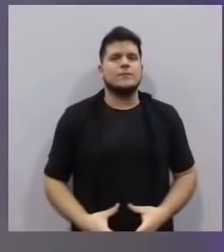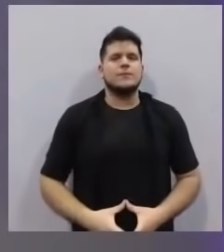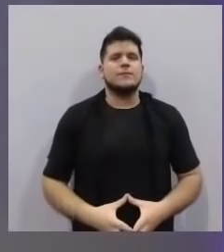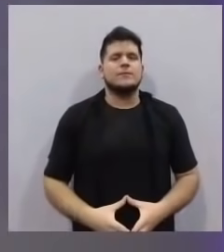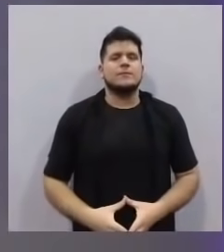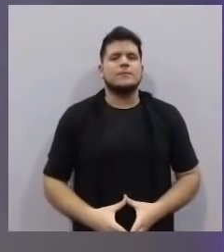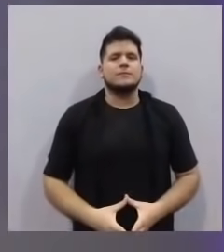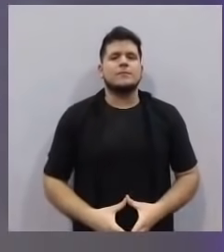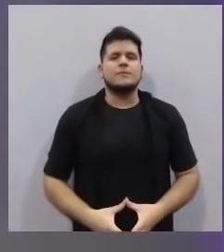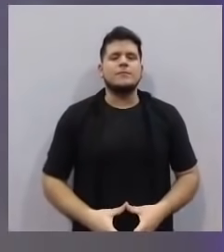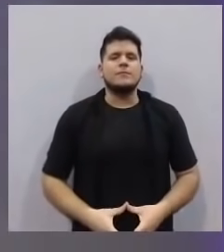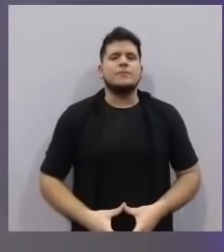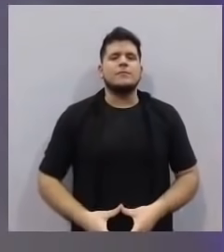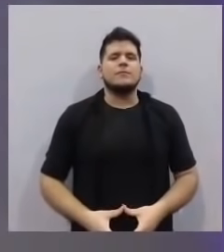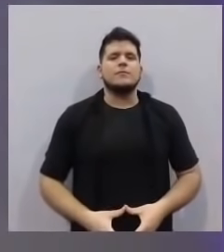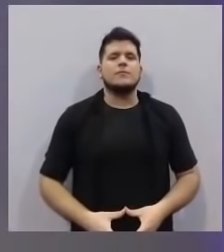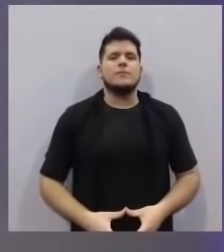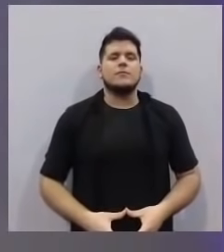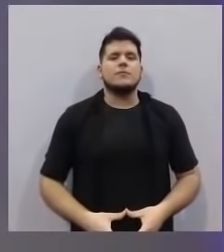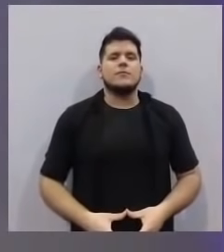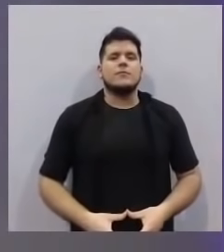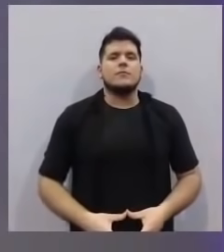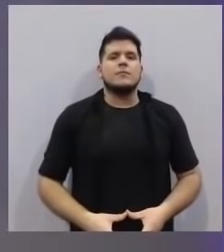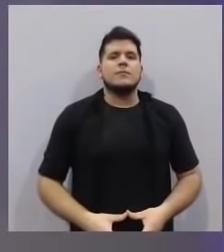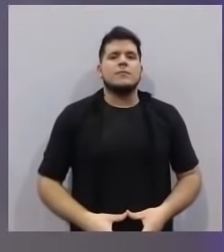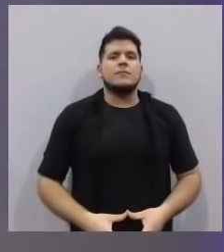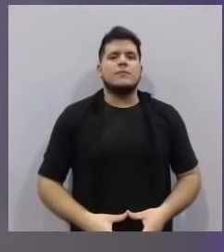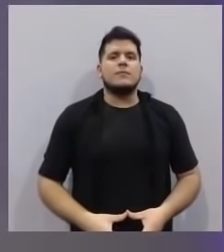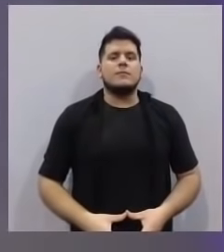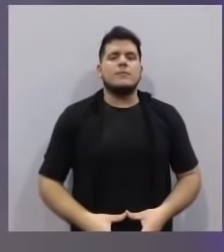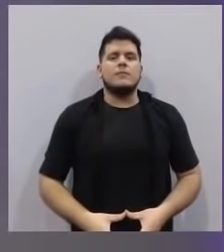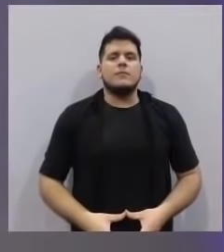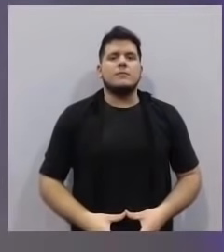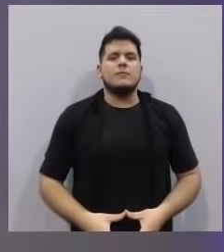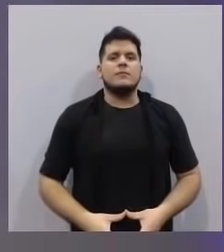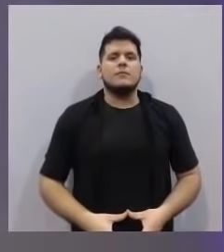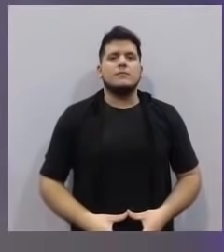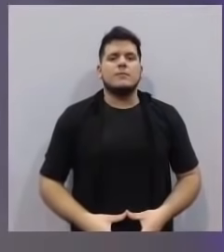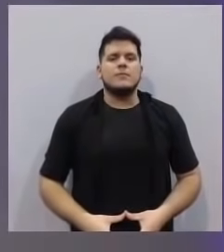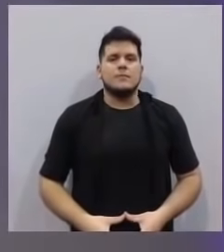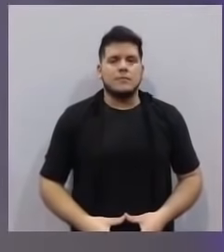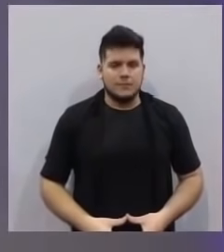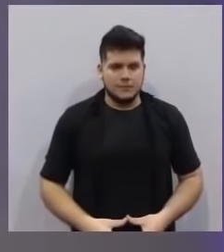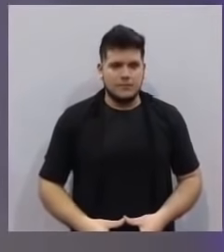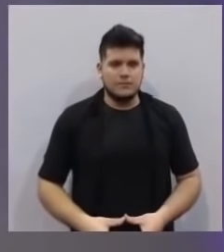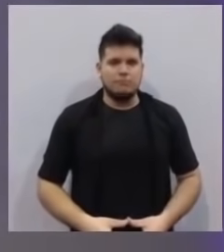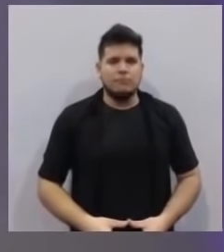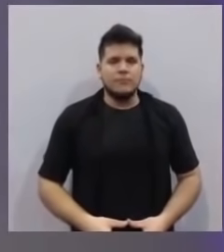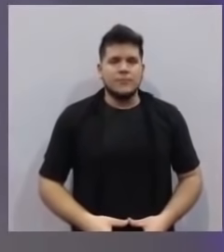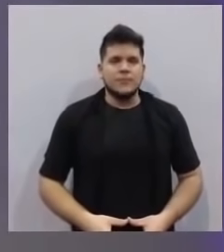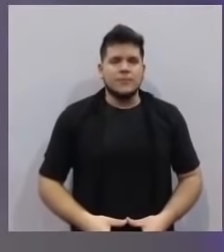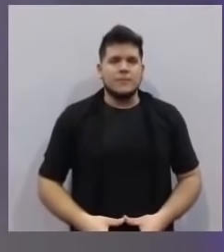vivir este hijo del cual dimos apertura en esta noche en esta